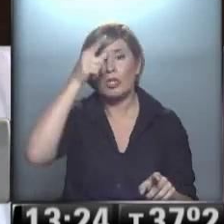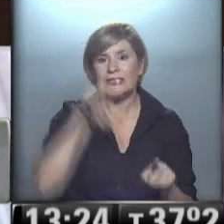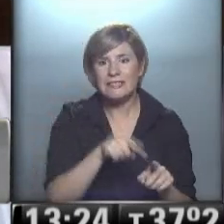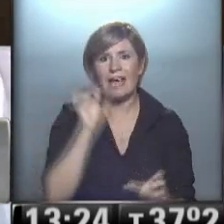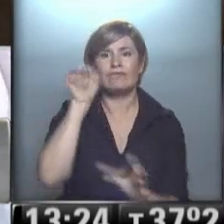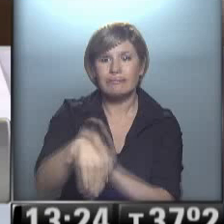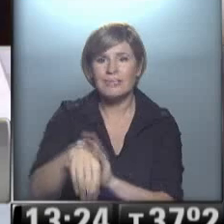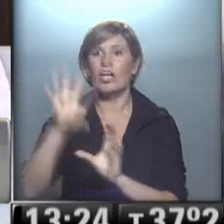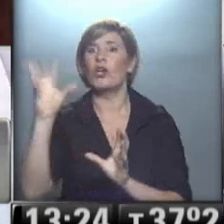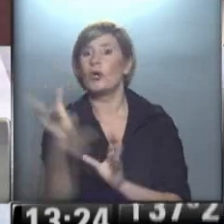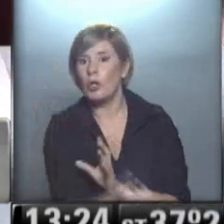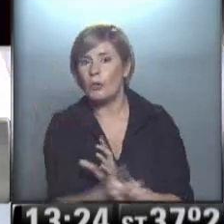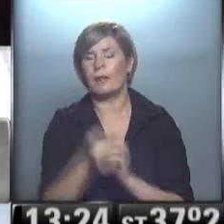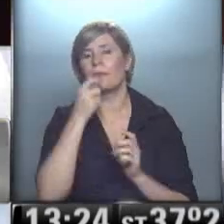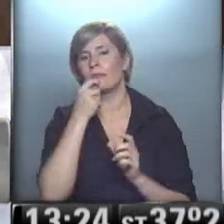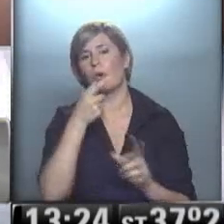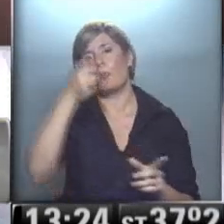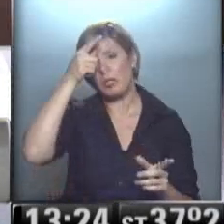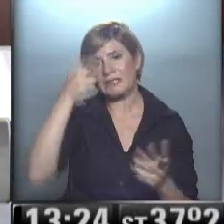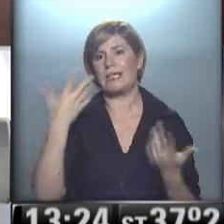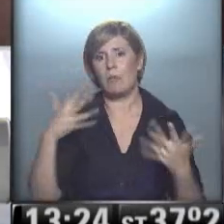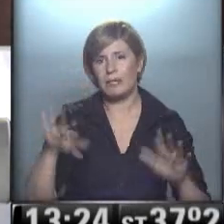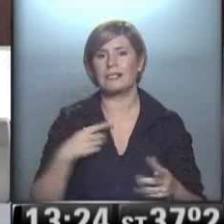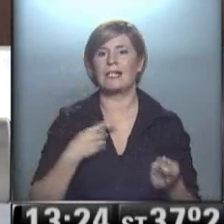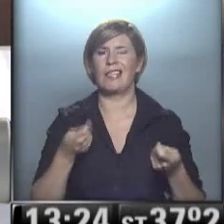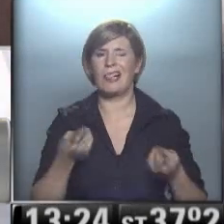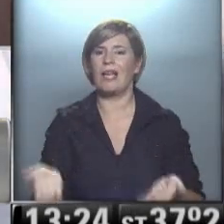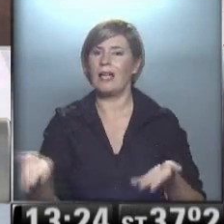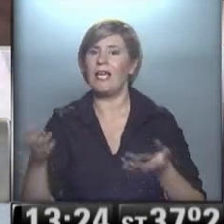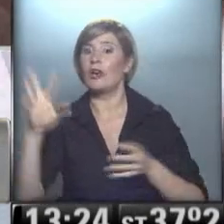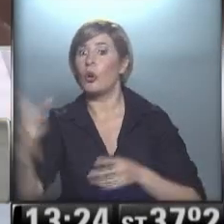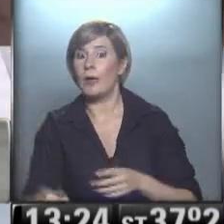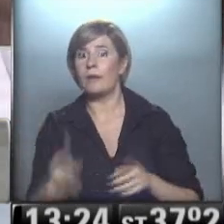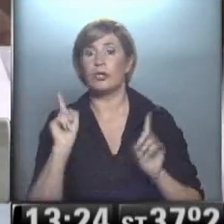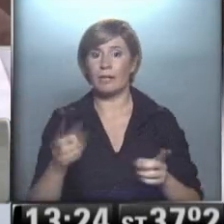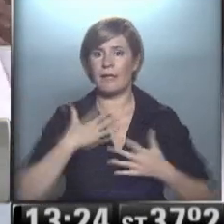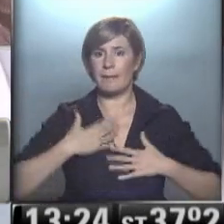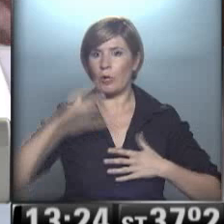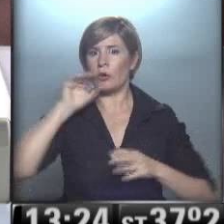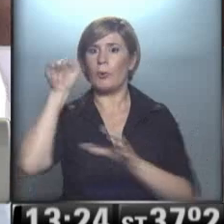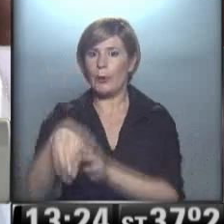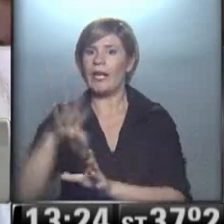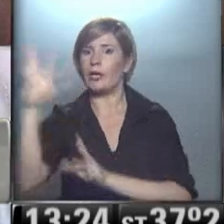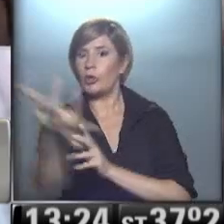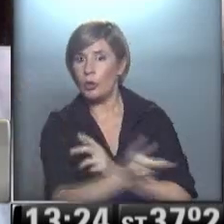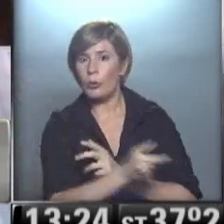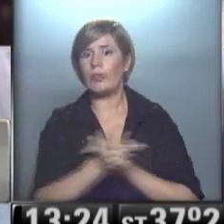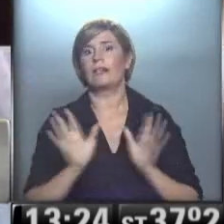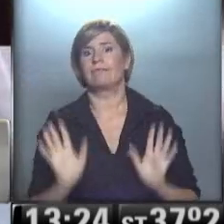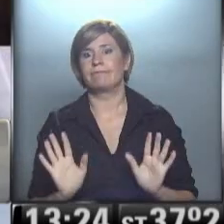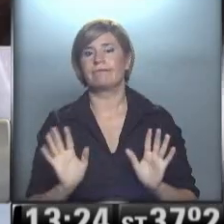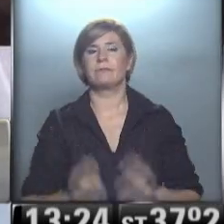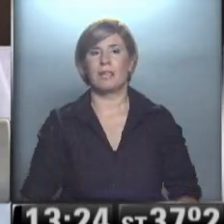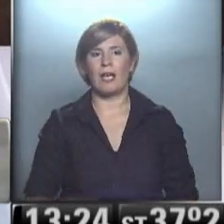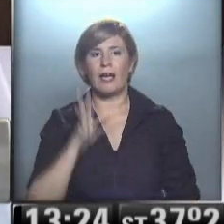además de instigar, que es lo que se está tratando de investigar, participó directamente de los saqueos. El año que viene, o sea, la semana que